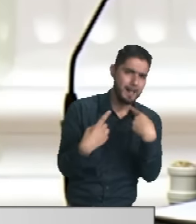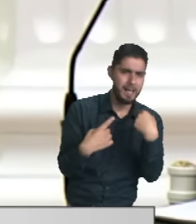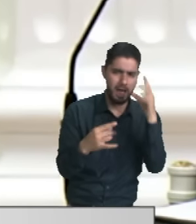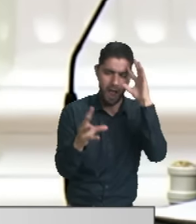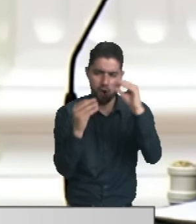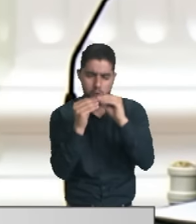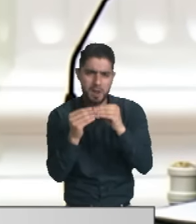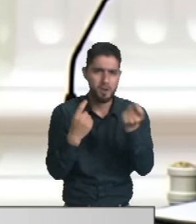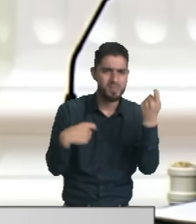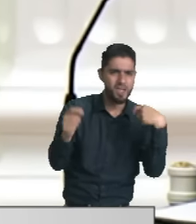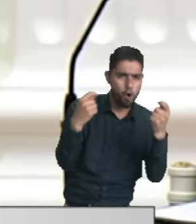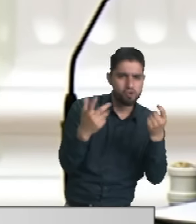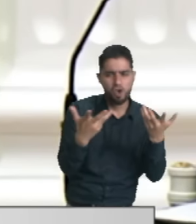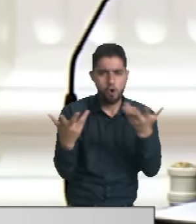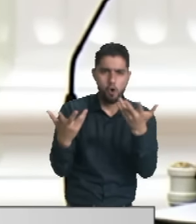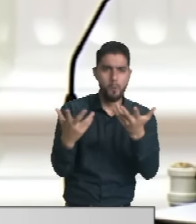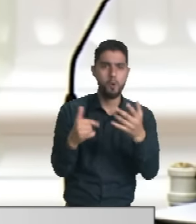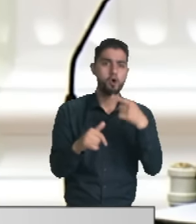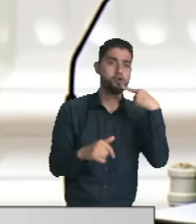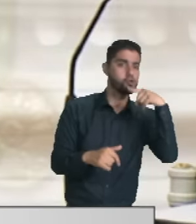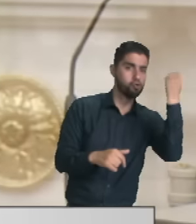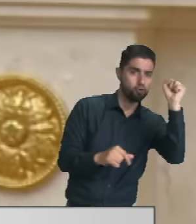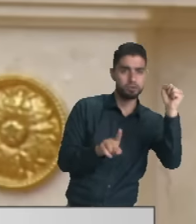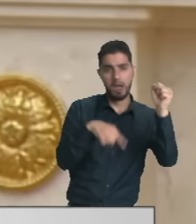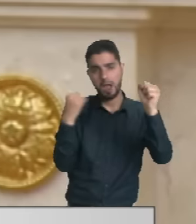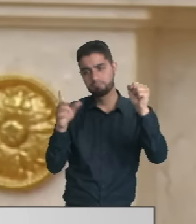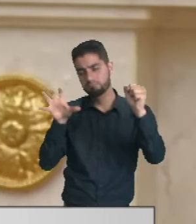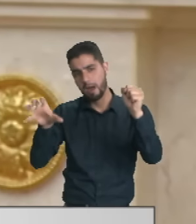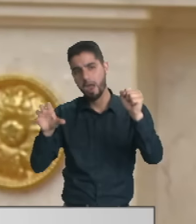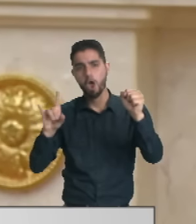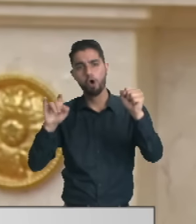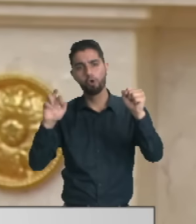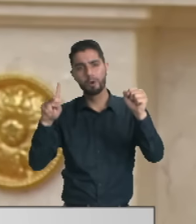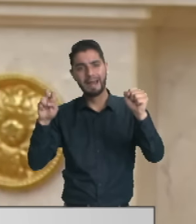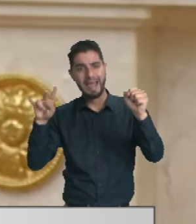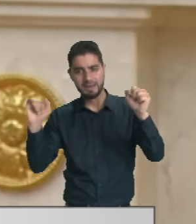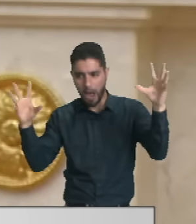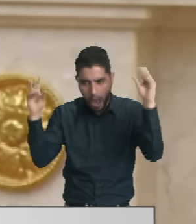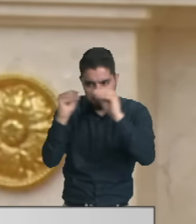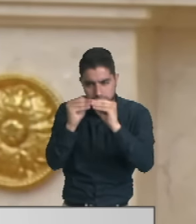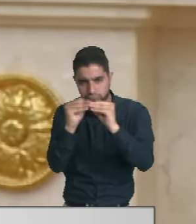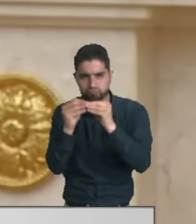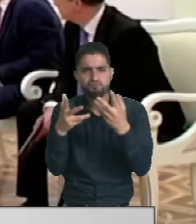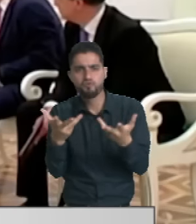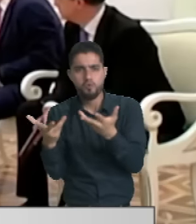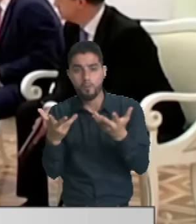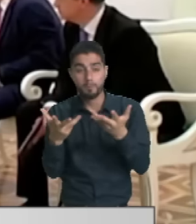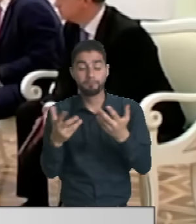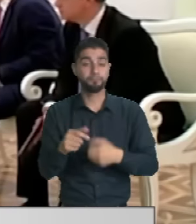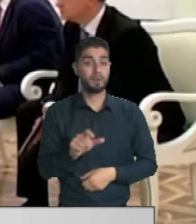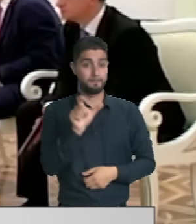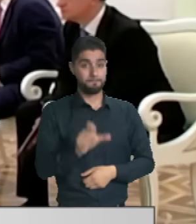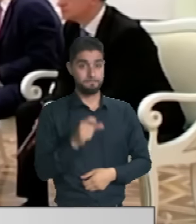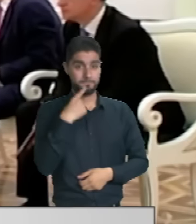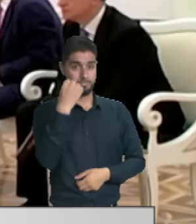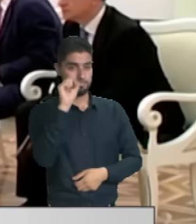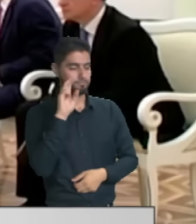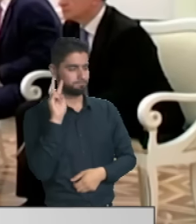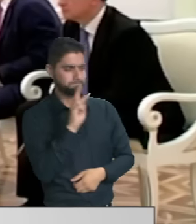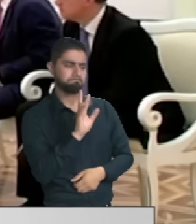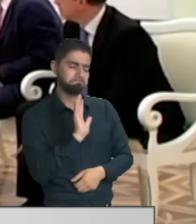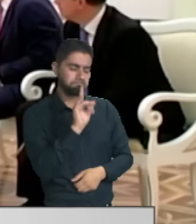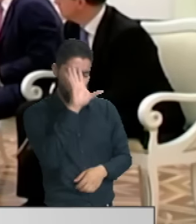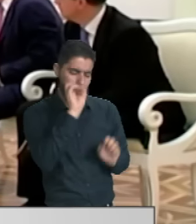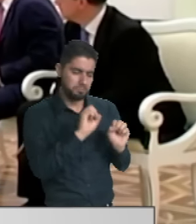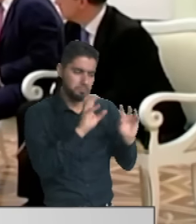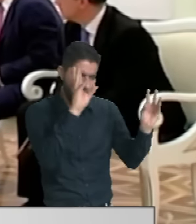fuego que permita acelerar las conversaciones de paz. Entre tanto, Putin le dijo a Orbán que está dispuesto a discutir los matices del